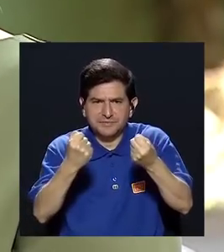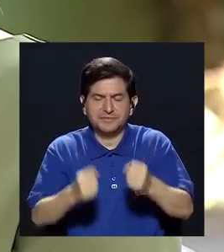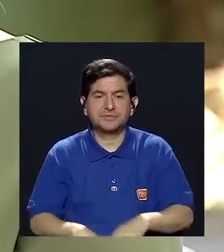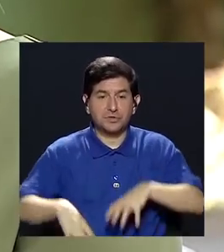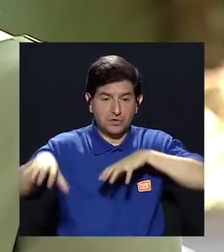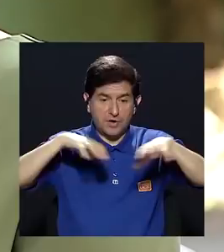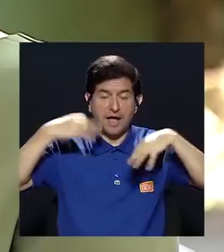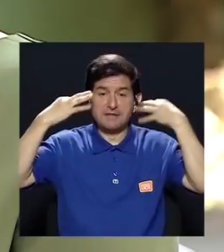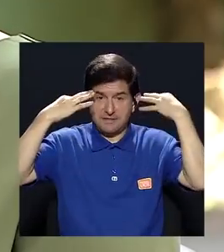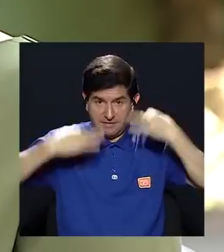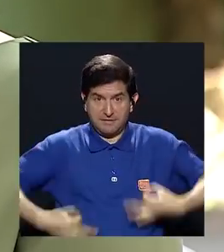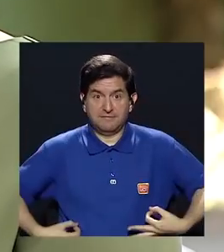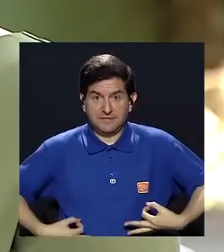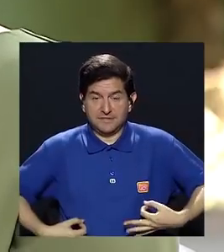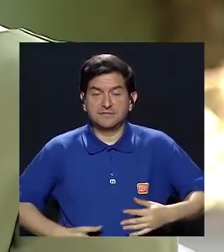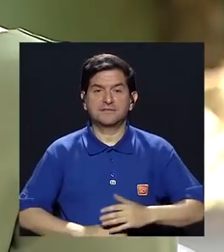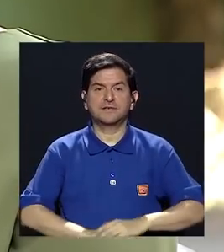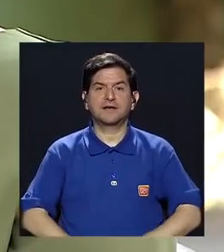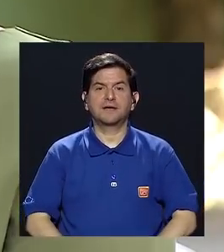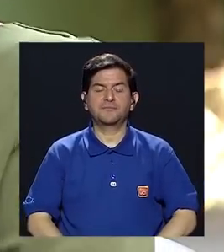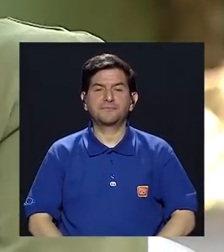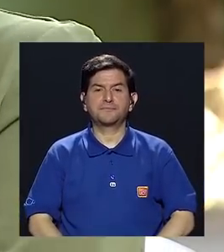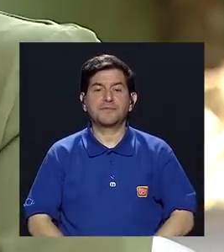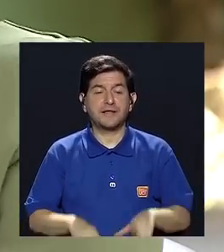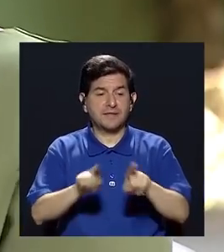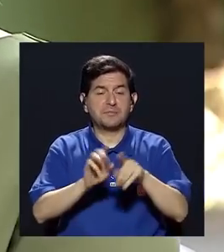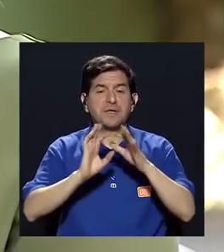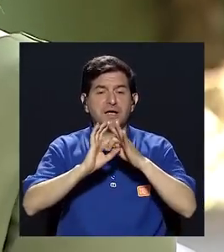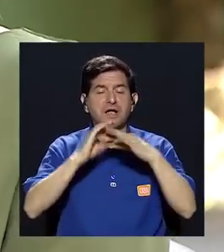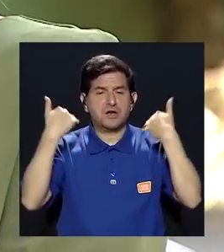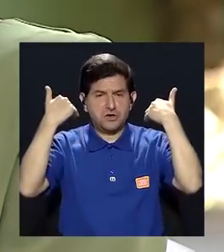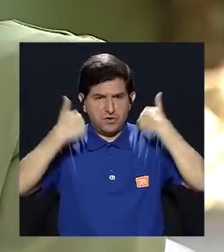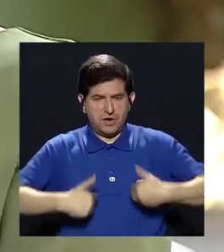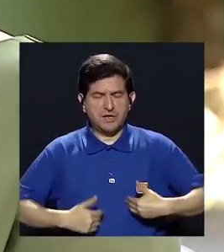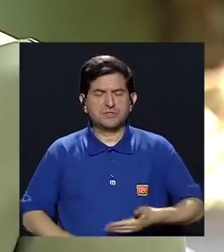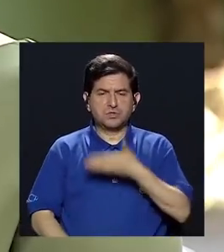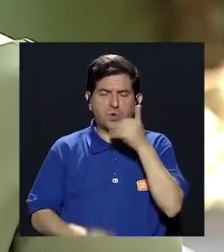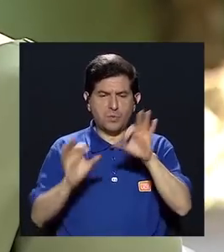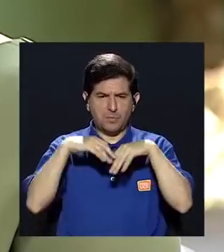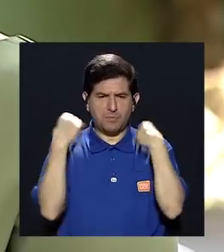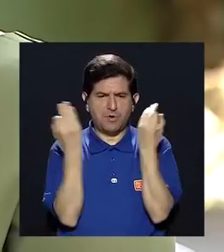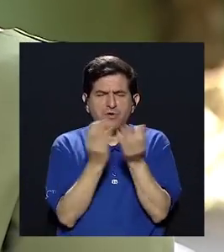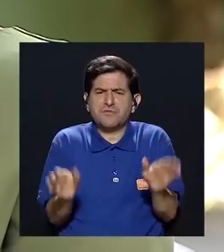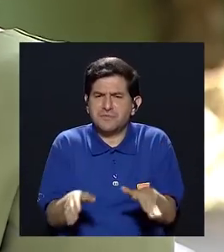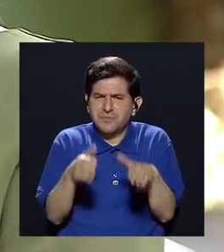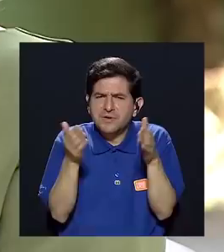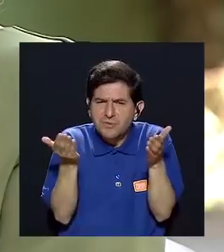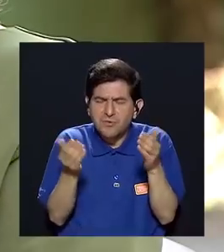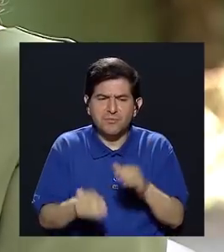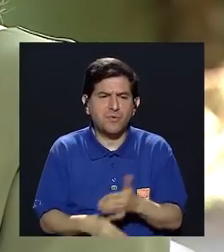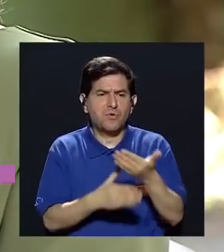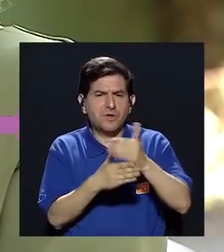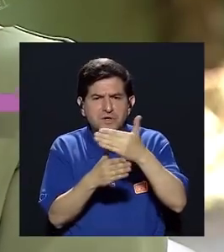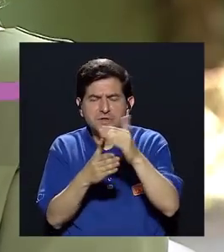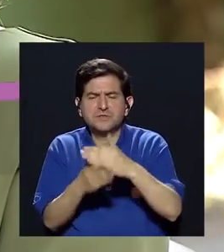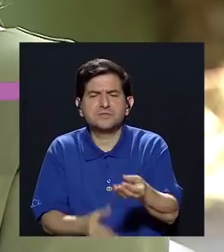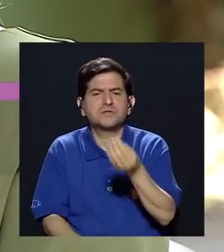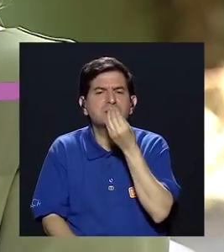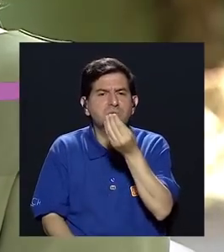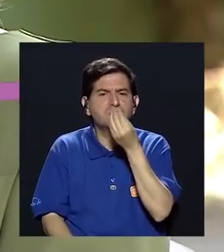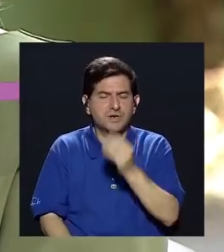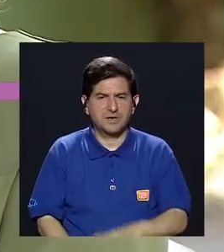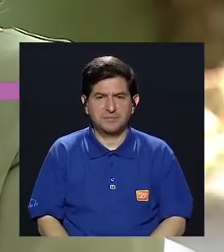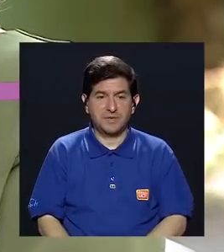saludable, actividad física, relaciones humanas, cómo ser mejor familia, y les distribuimos